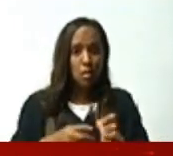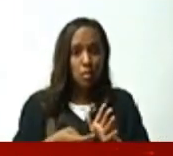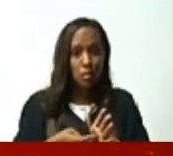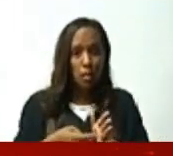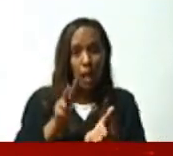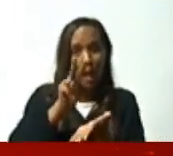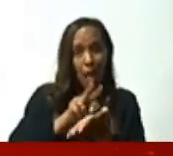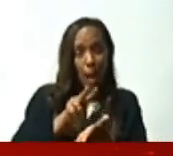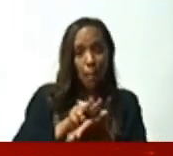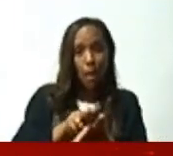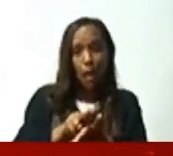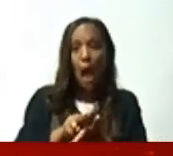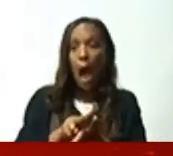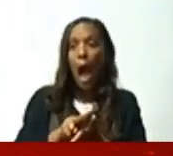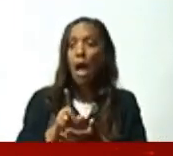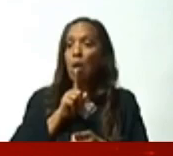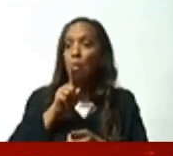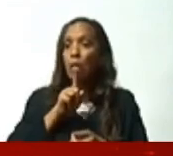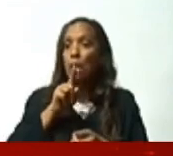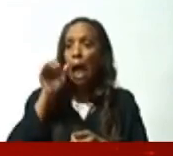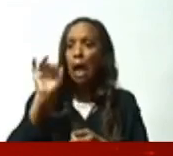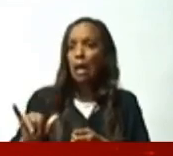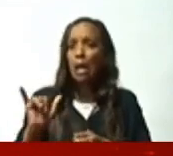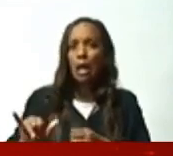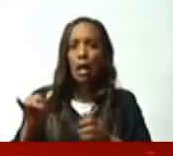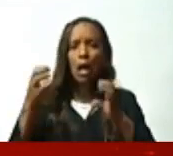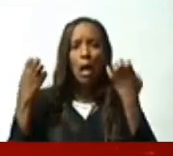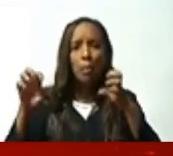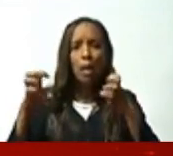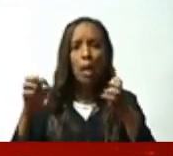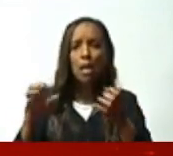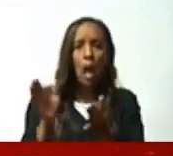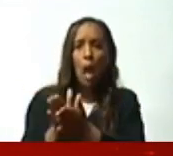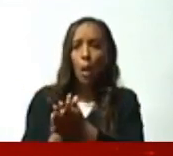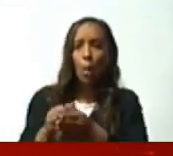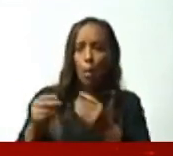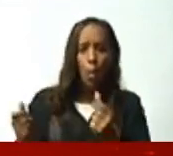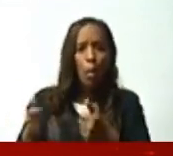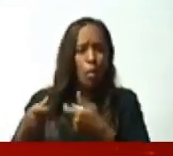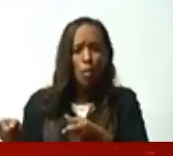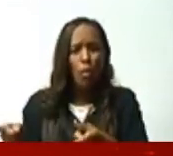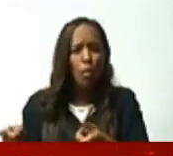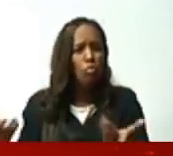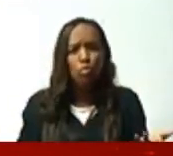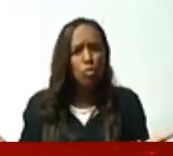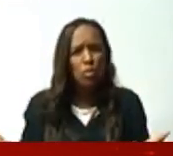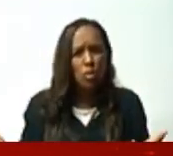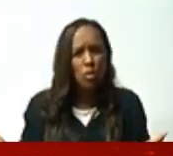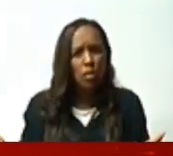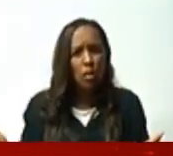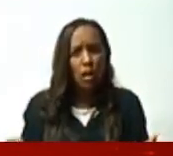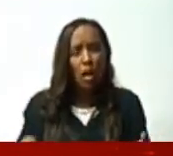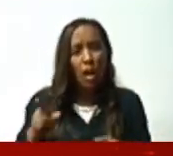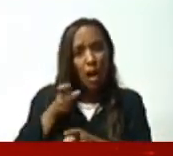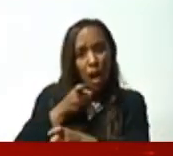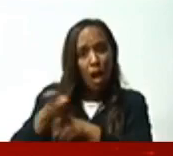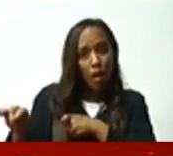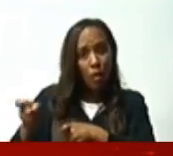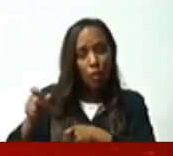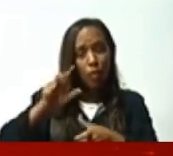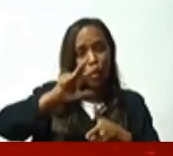efectiva de que la ciudad o la provincia estuvo afectada. Naturalmente, que probablemente